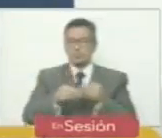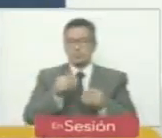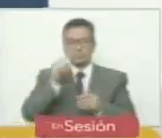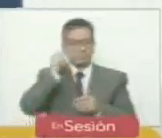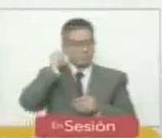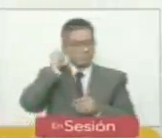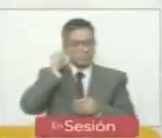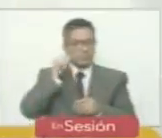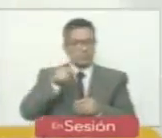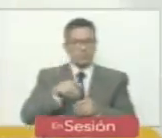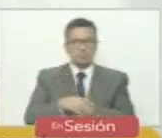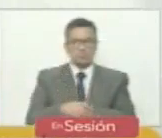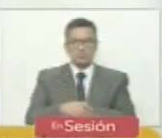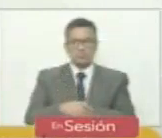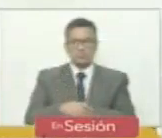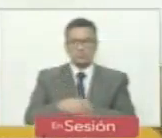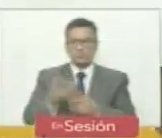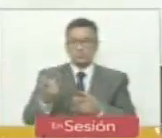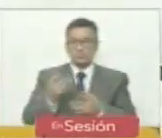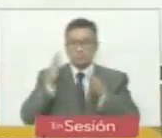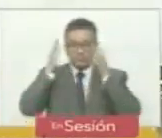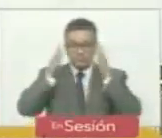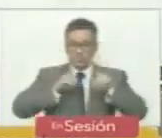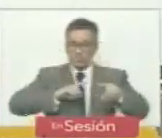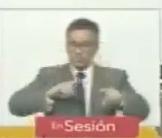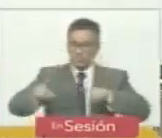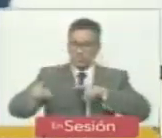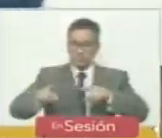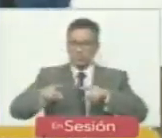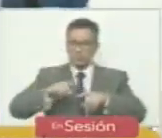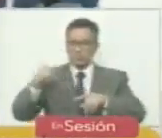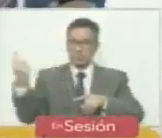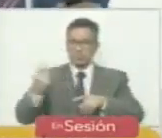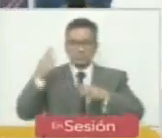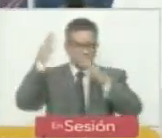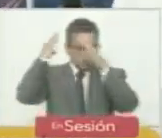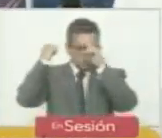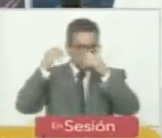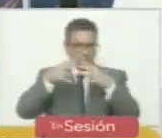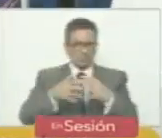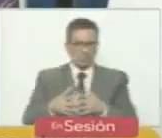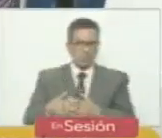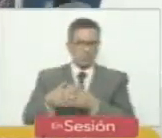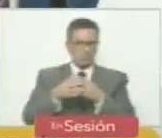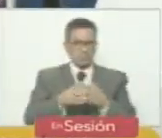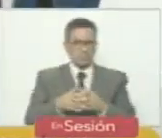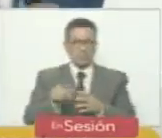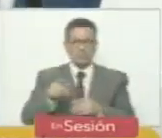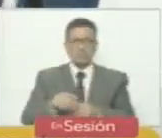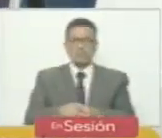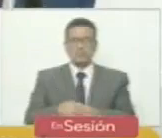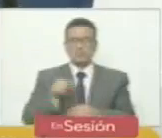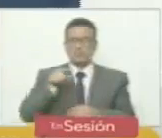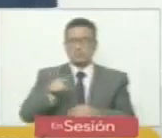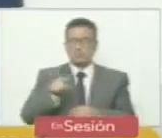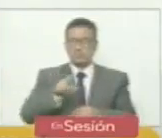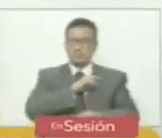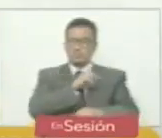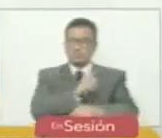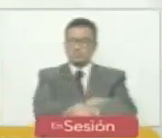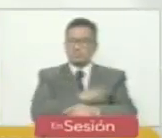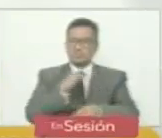señora que recibe instrucciones directas de la Embajada de los Estados Unidos de Norteamérica. Eso es un Poder